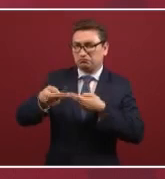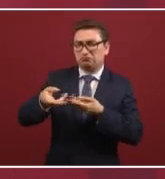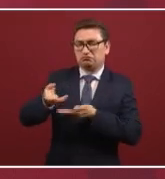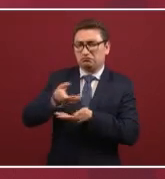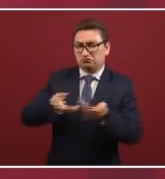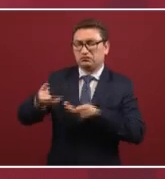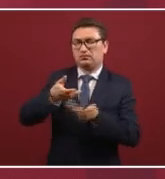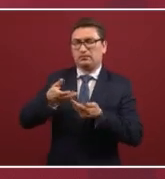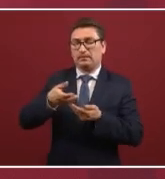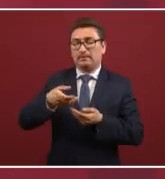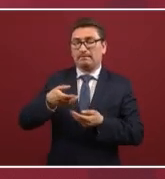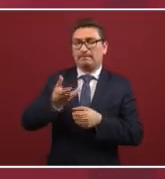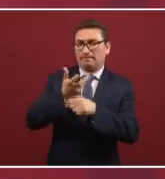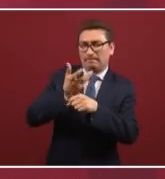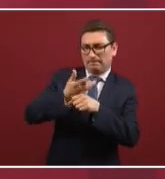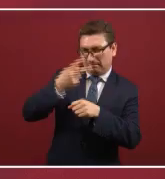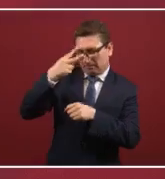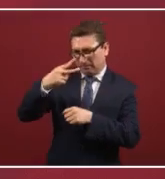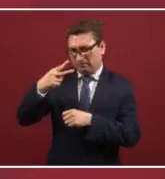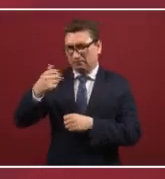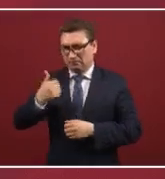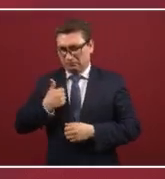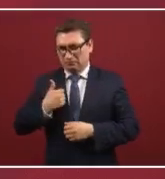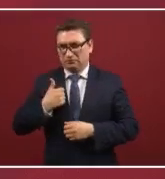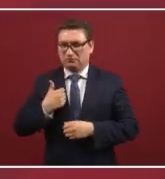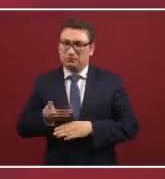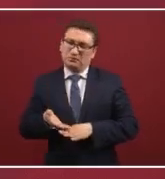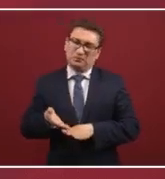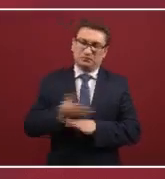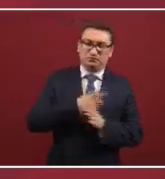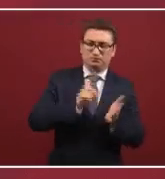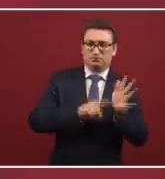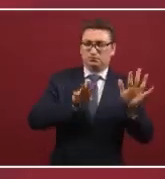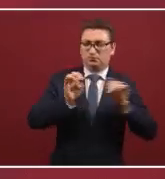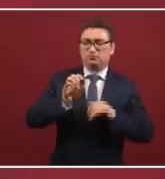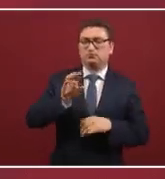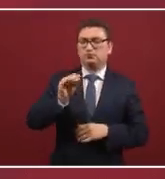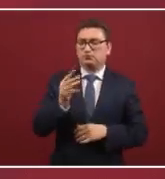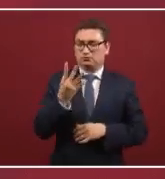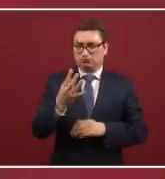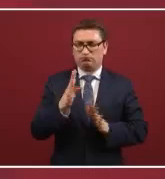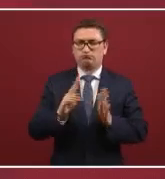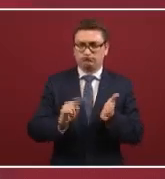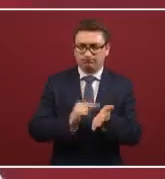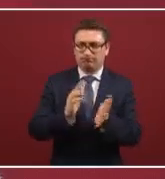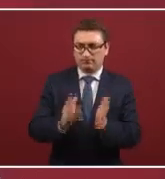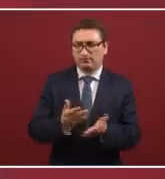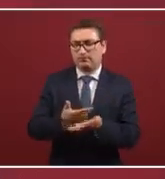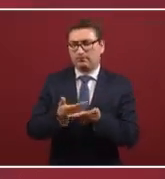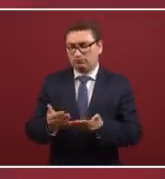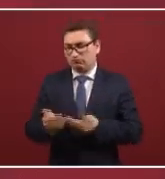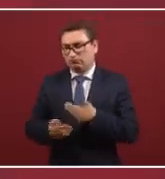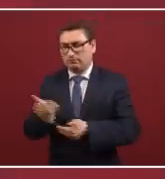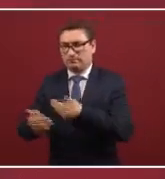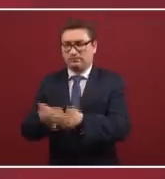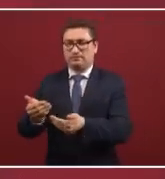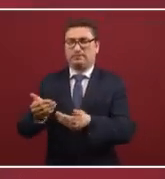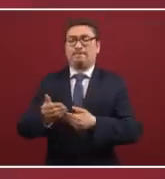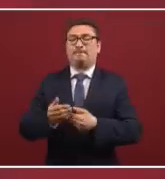Canadá firmaron en 1994. Este proceso